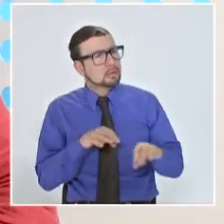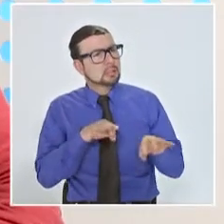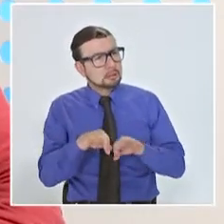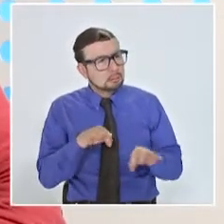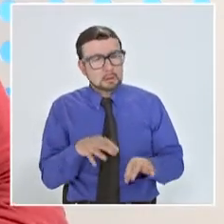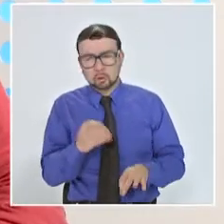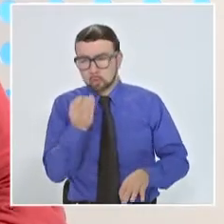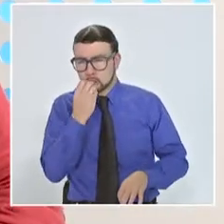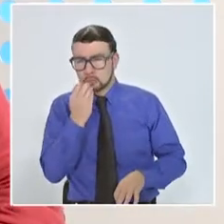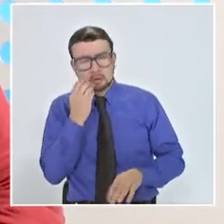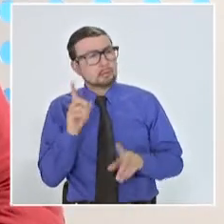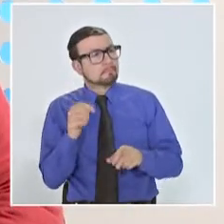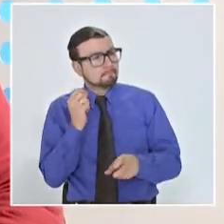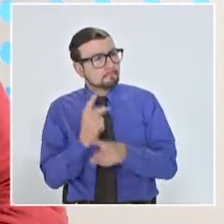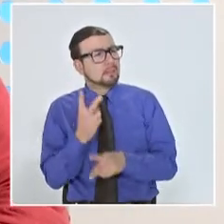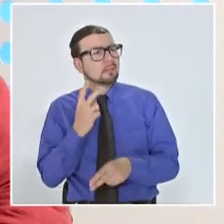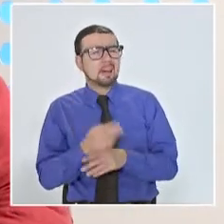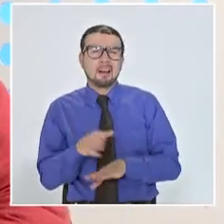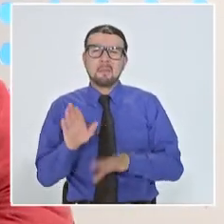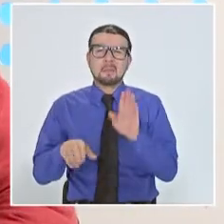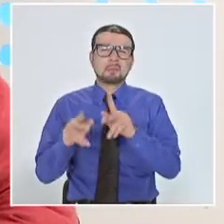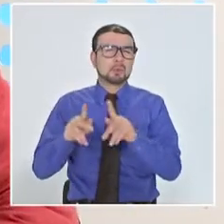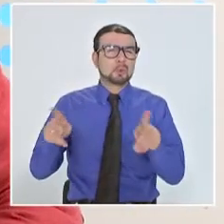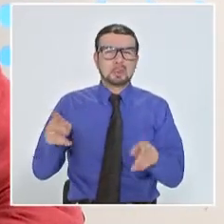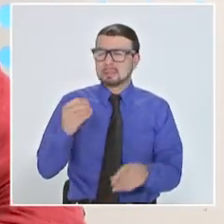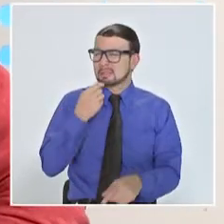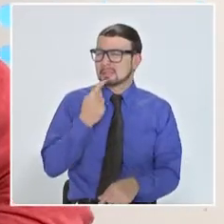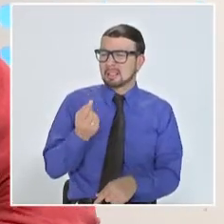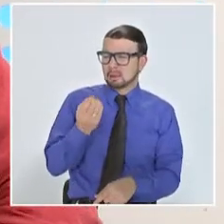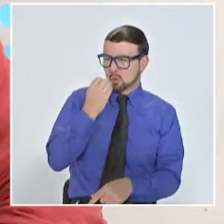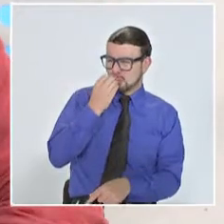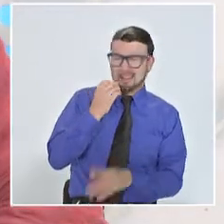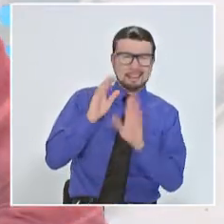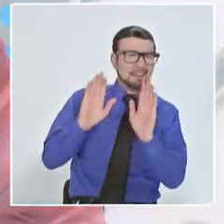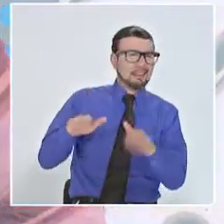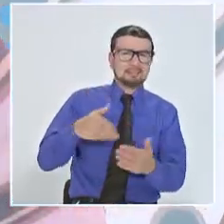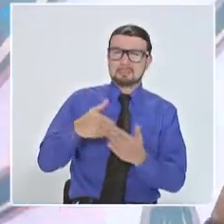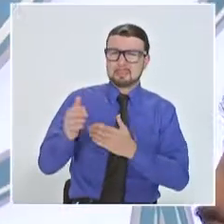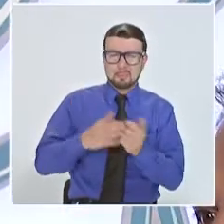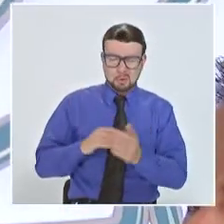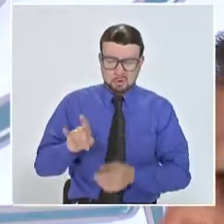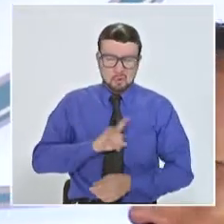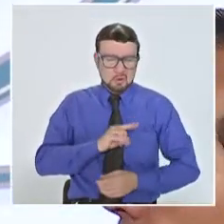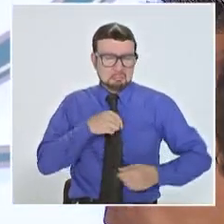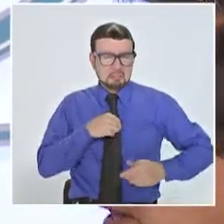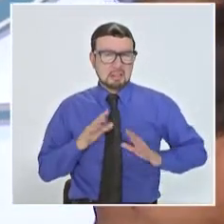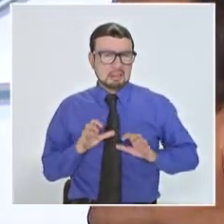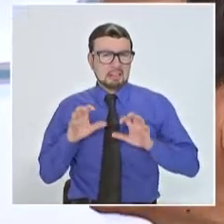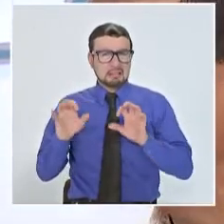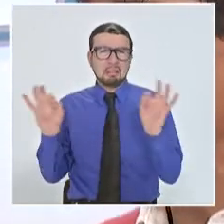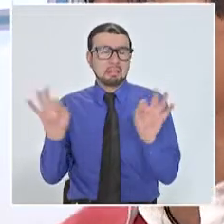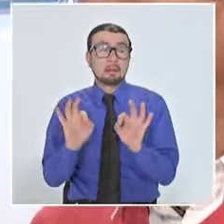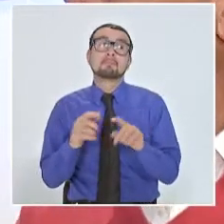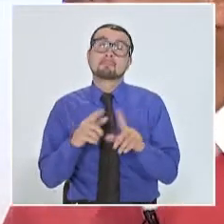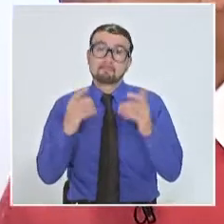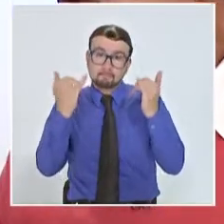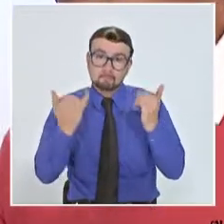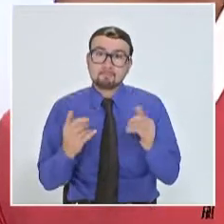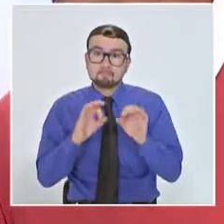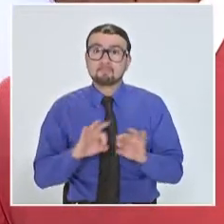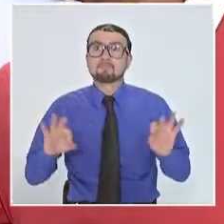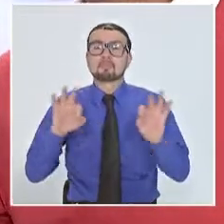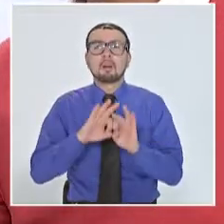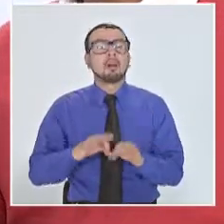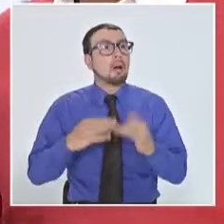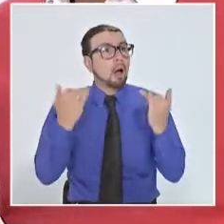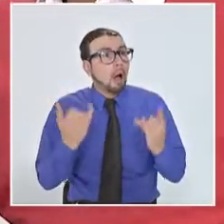que cada vez se le pierde más importancia o no se le da importancia al factor alimentario. ¿Y por qué también cada vez estamos viendo